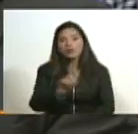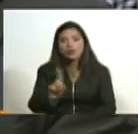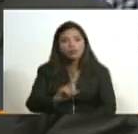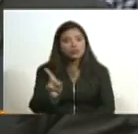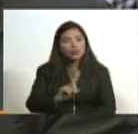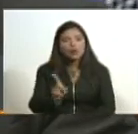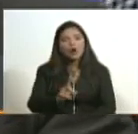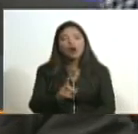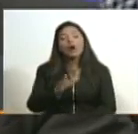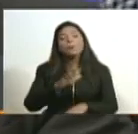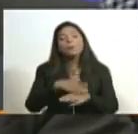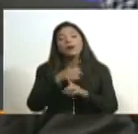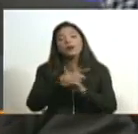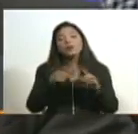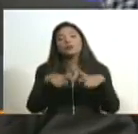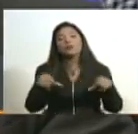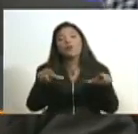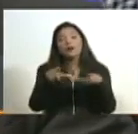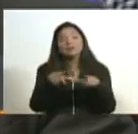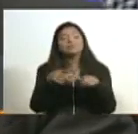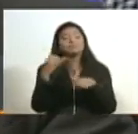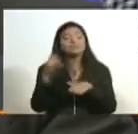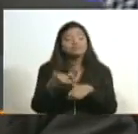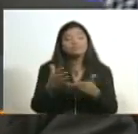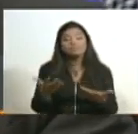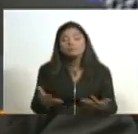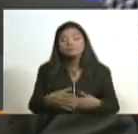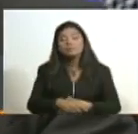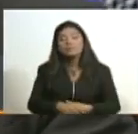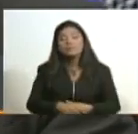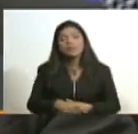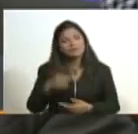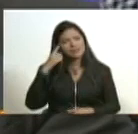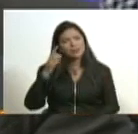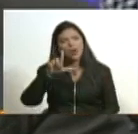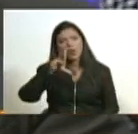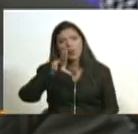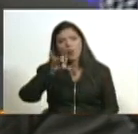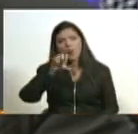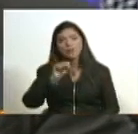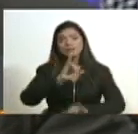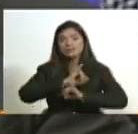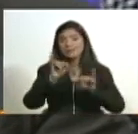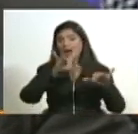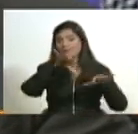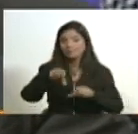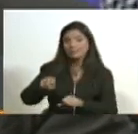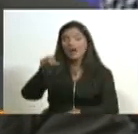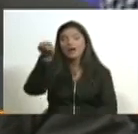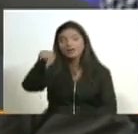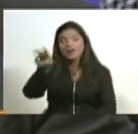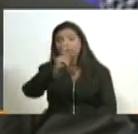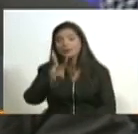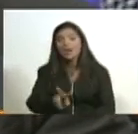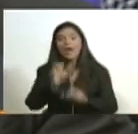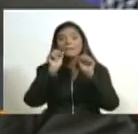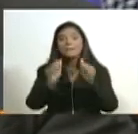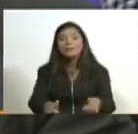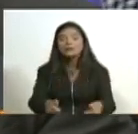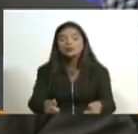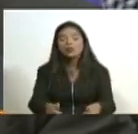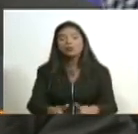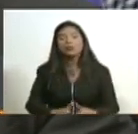escenario donde mentes tan lúcidas como la de Luis Brito habla de que ya la intervención en Venezuela comenzó con el